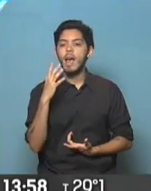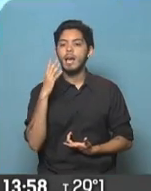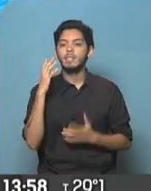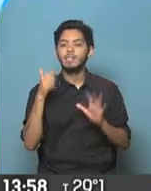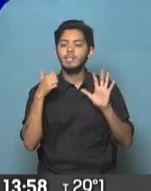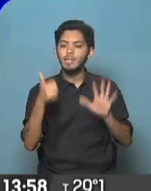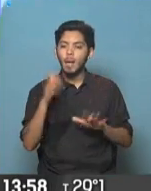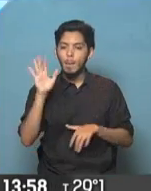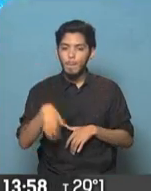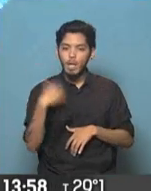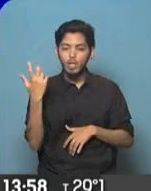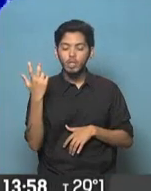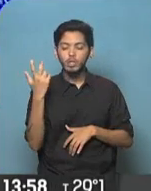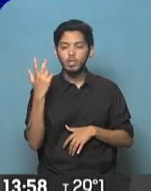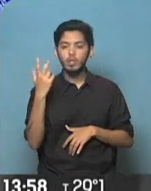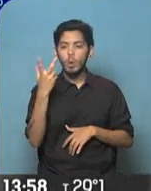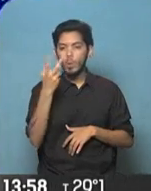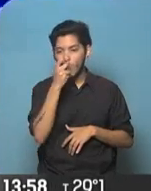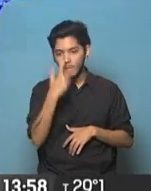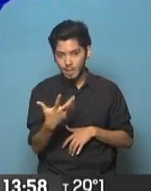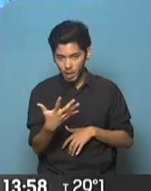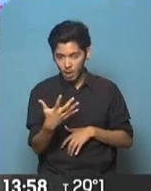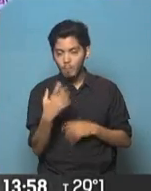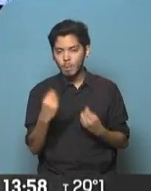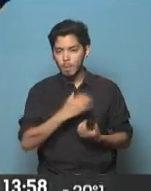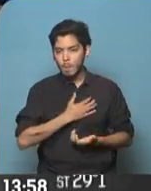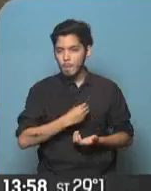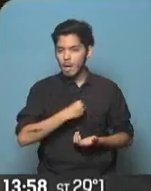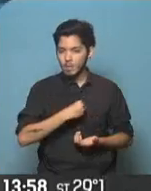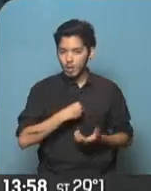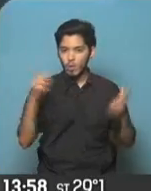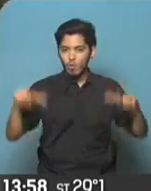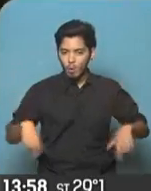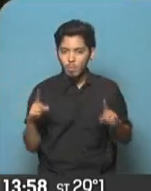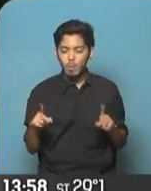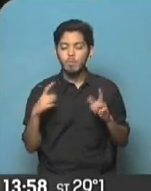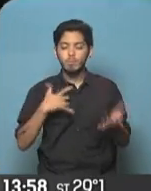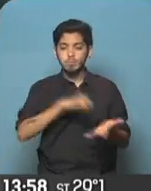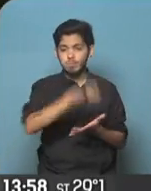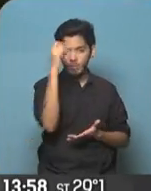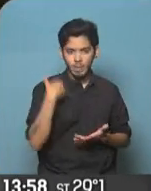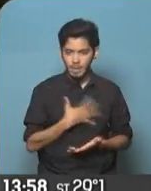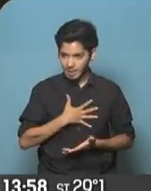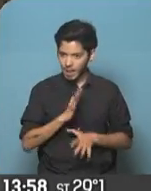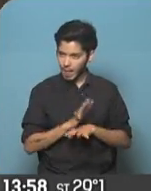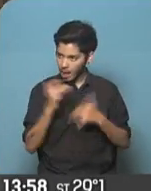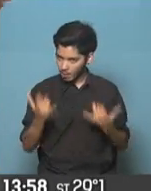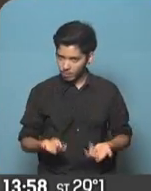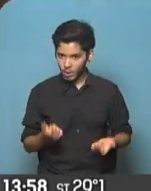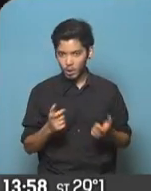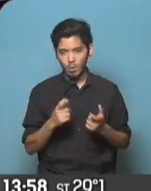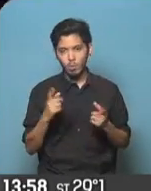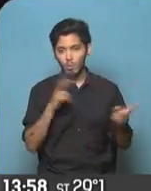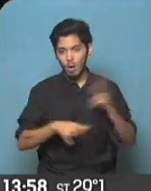hablábamos de la pasión futbolera y de cómo se está viviendo como se está sintiendo aquí en el aeroparque metropolitano y no hace falta buscar